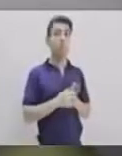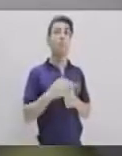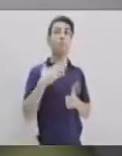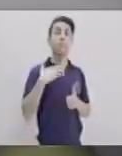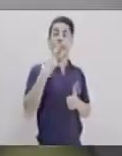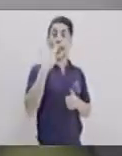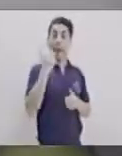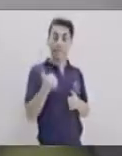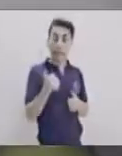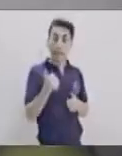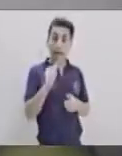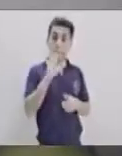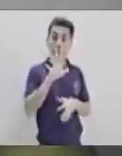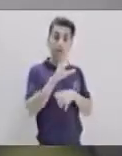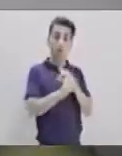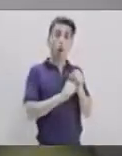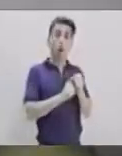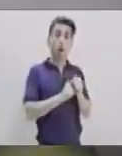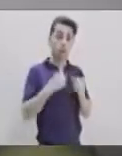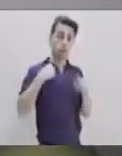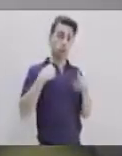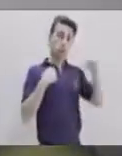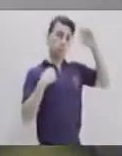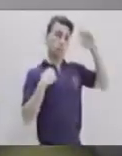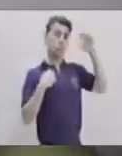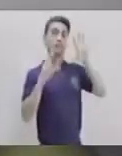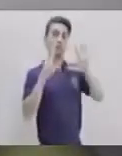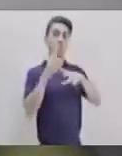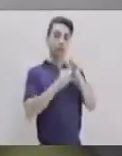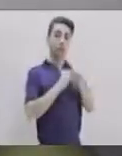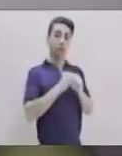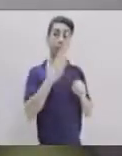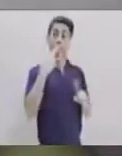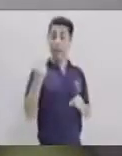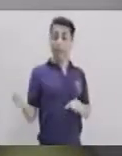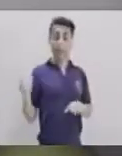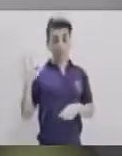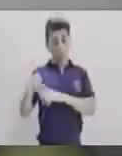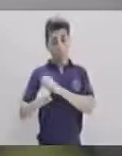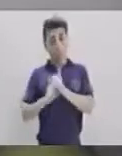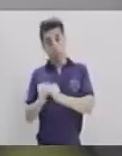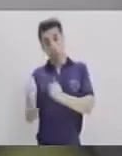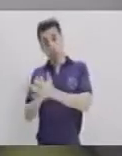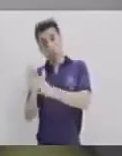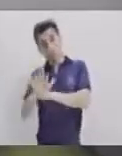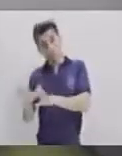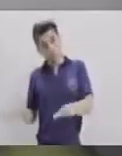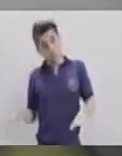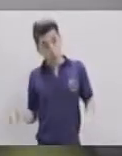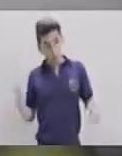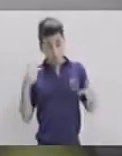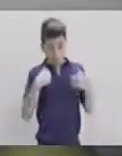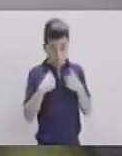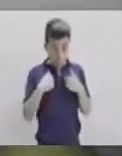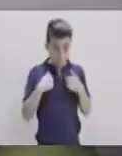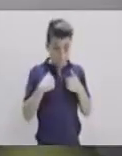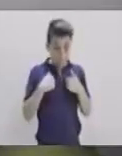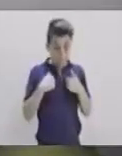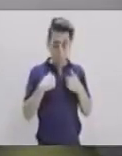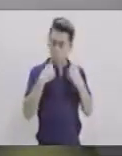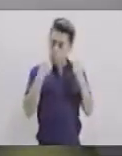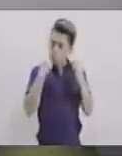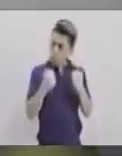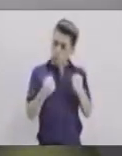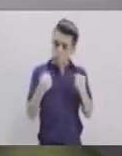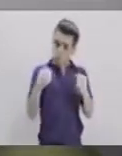Y mi hermana de 5 años, yo tenía 7 años, ella murió en el accidente. Eso para mí fue algo